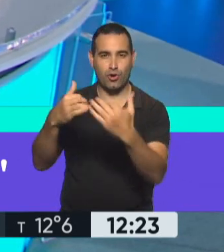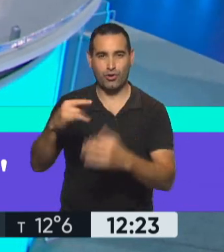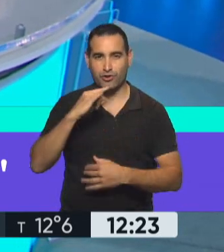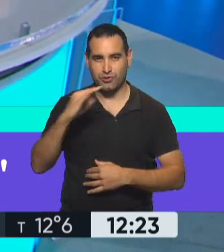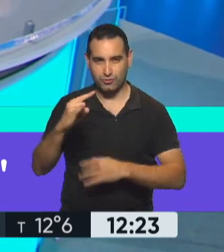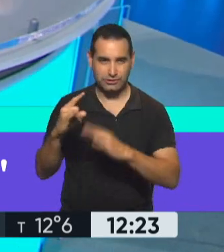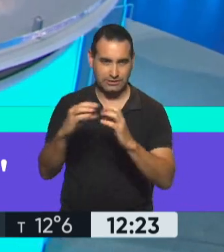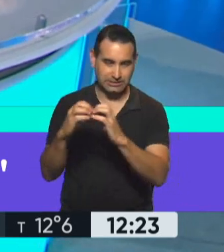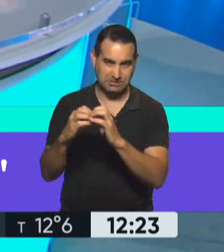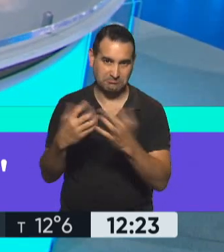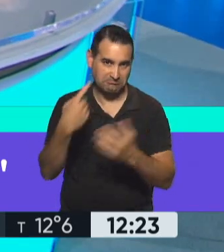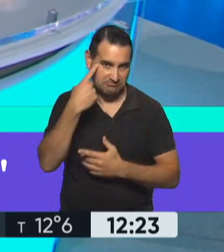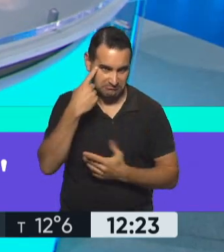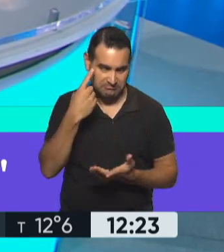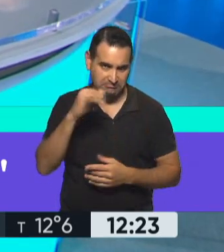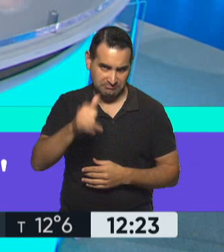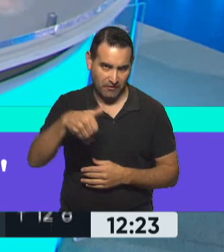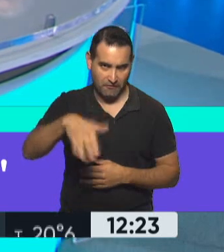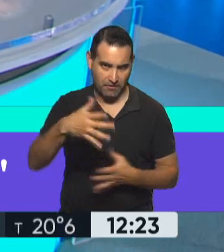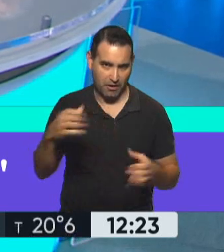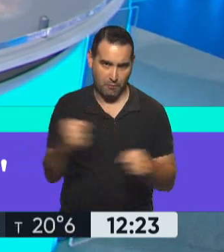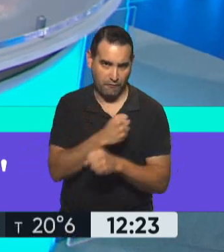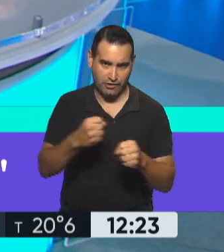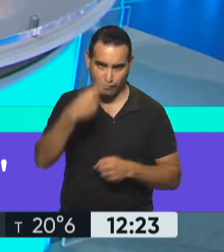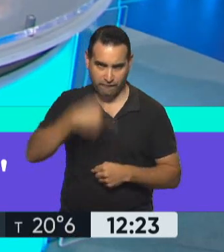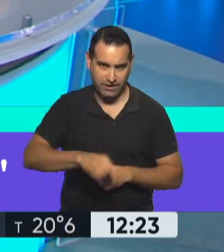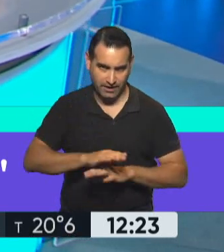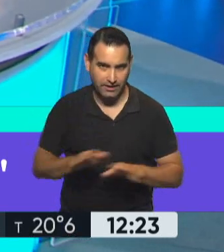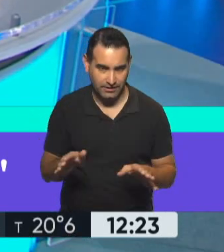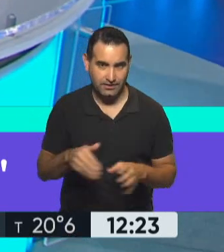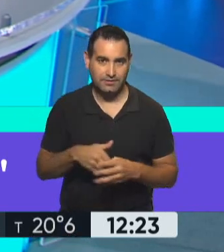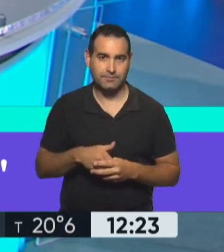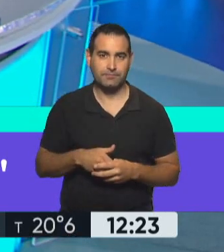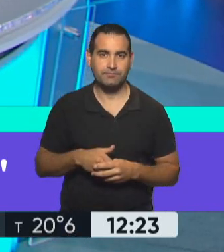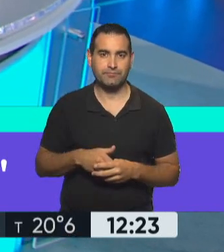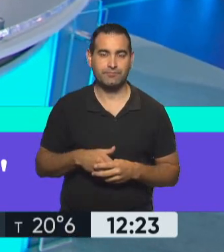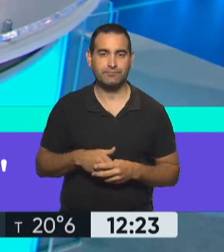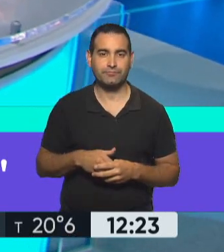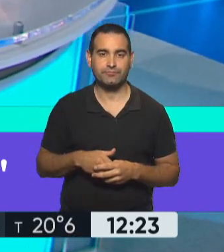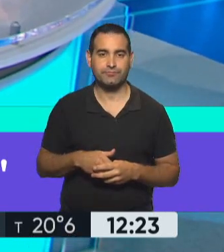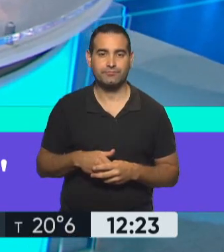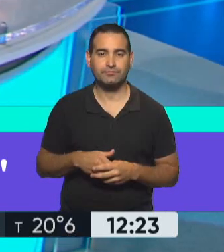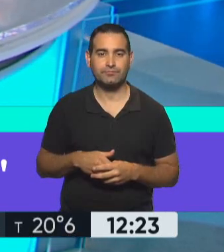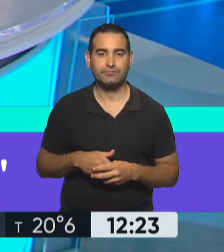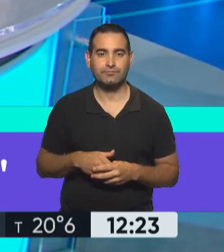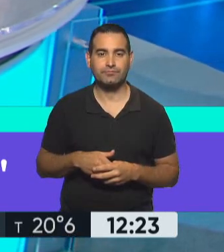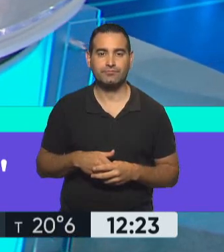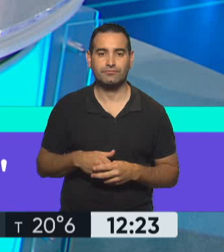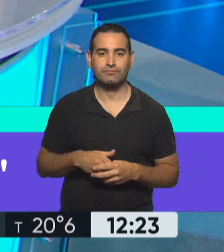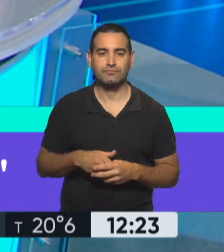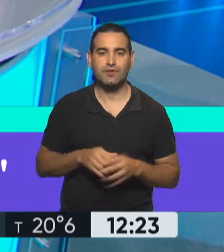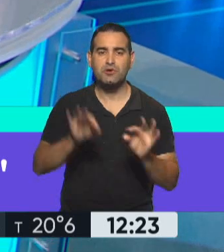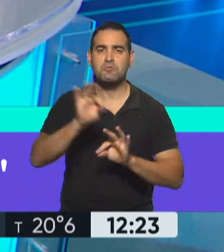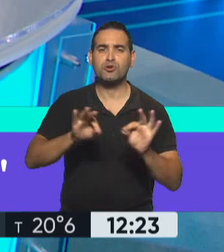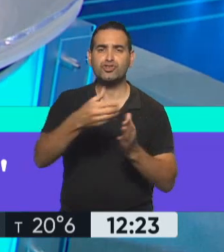que entendemos, bueno, tenga su aprobación ya definitiva. Y lo que hace